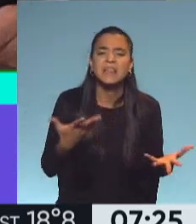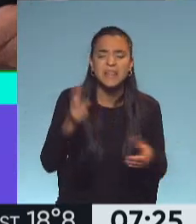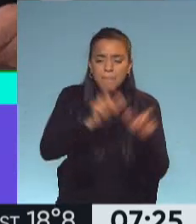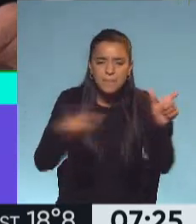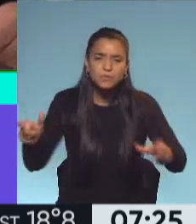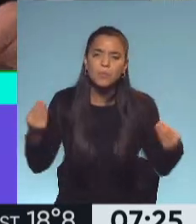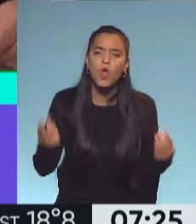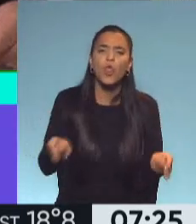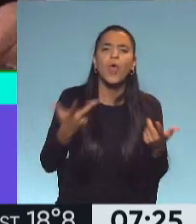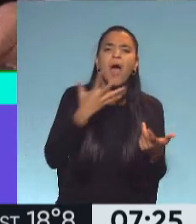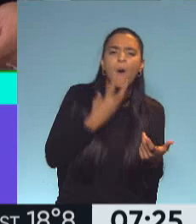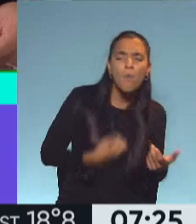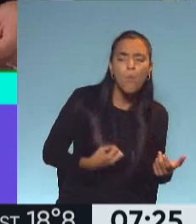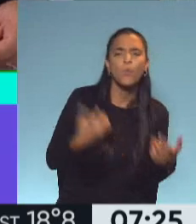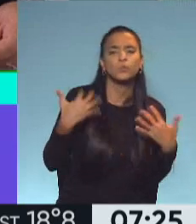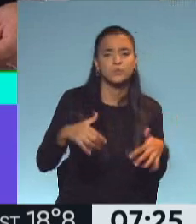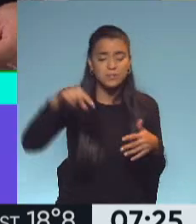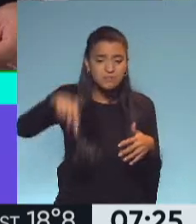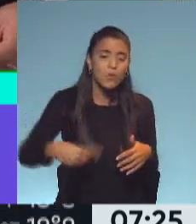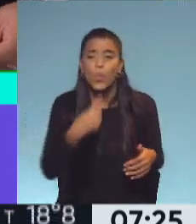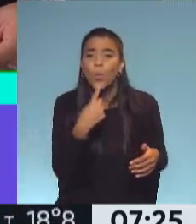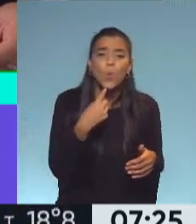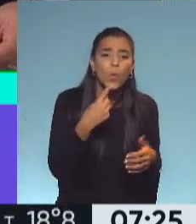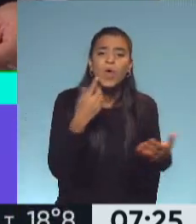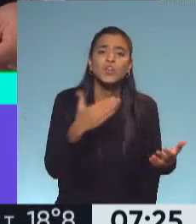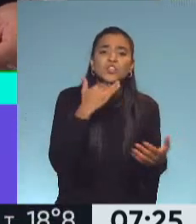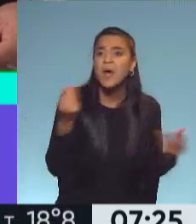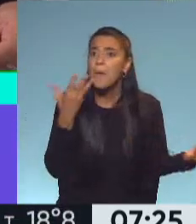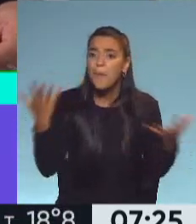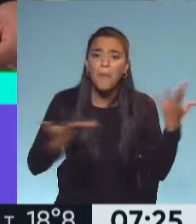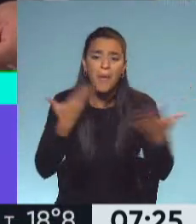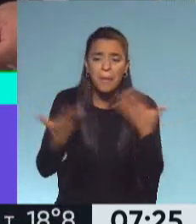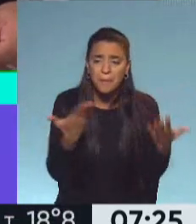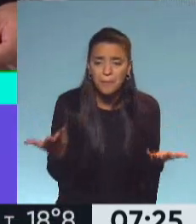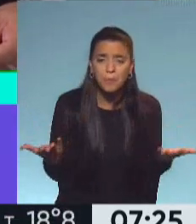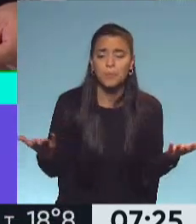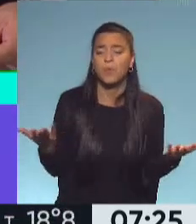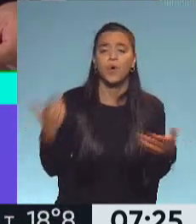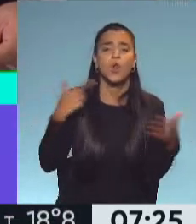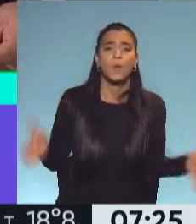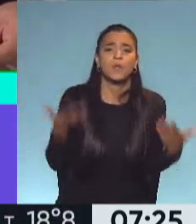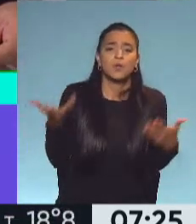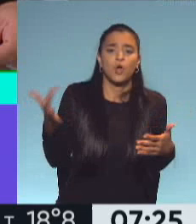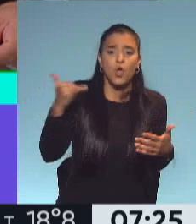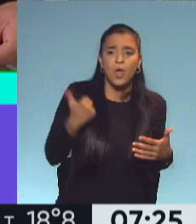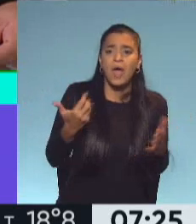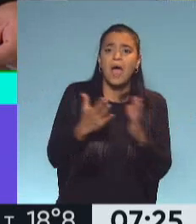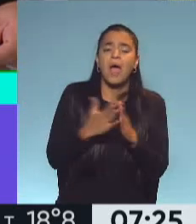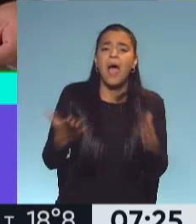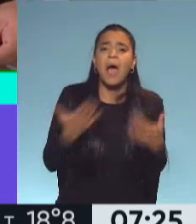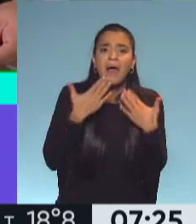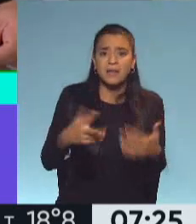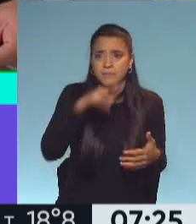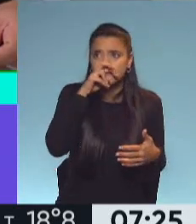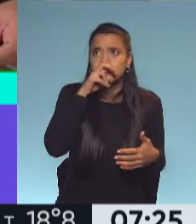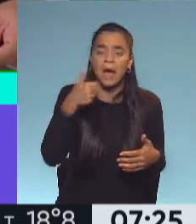le genera mucha angustia que en medio de esta incertidumbre, que no sabemos hacia dónde vamos, que nos levantamos todas las mañanas y agradecemos tener olfato